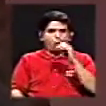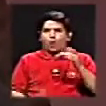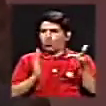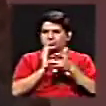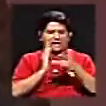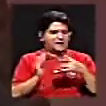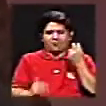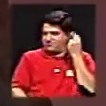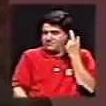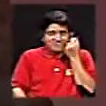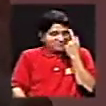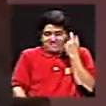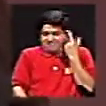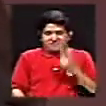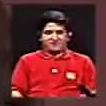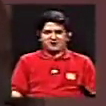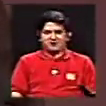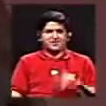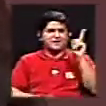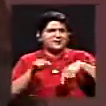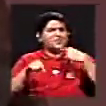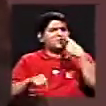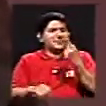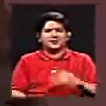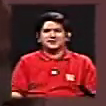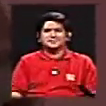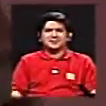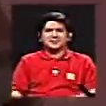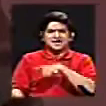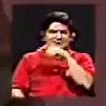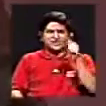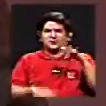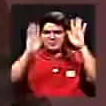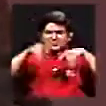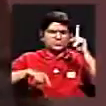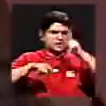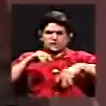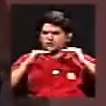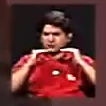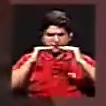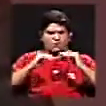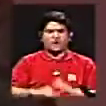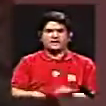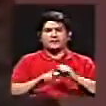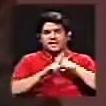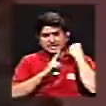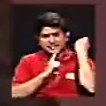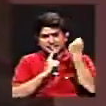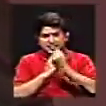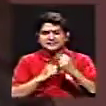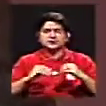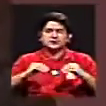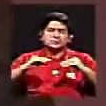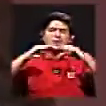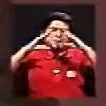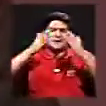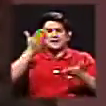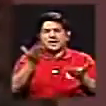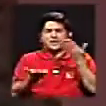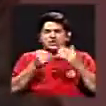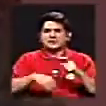¿verdad? Definitivamente no podría uno decir que es que en los meses de lluvia no se puede colocar asfalto. Pueden uh-huh. haber condiciones en las mañanas o en